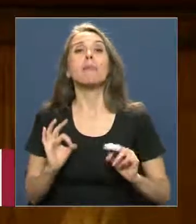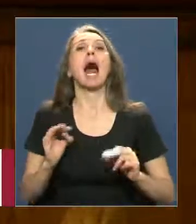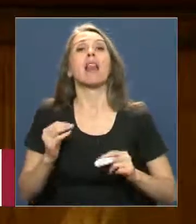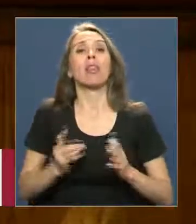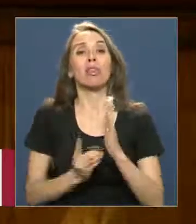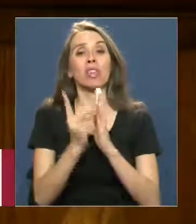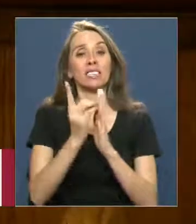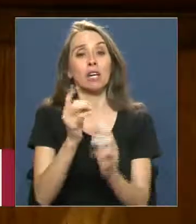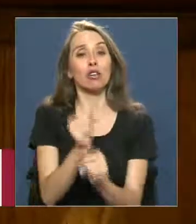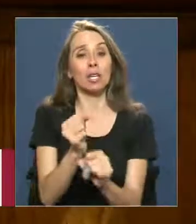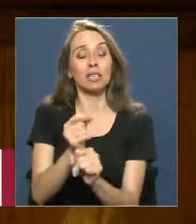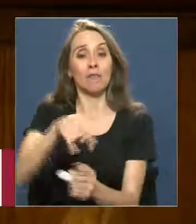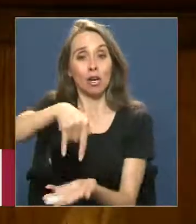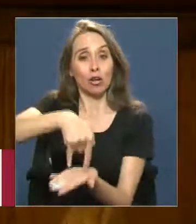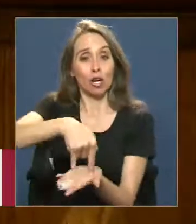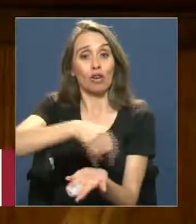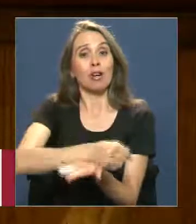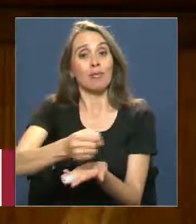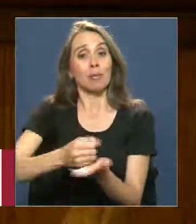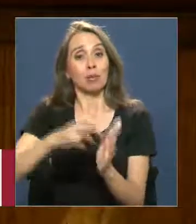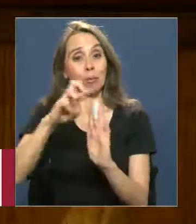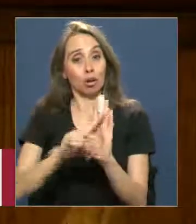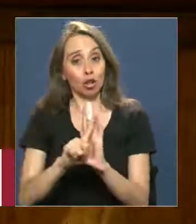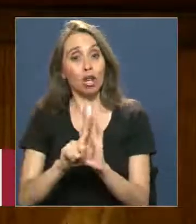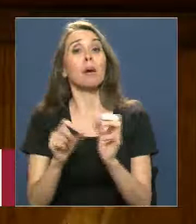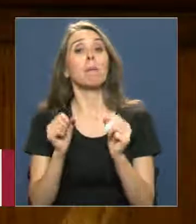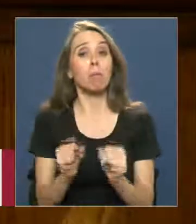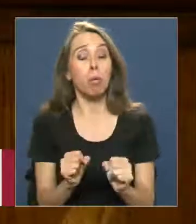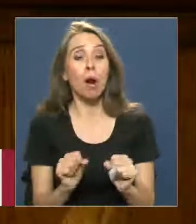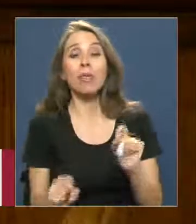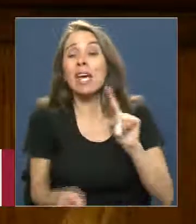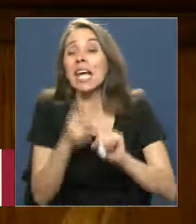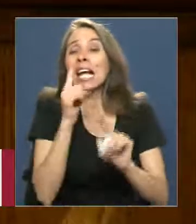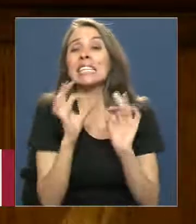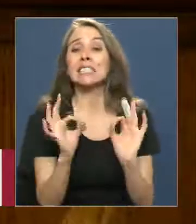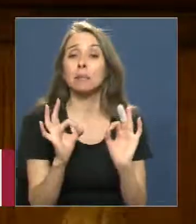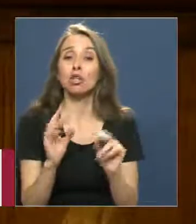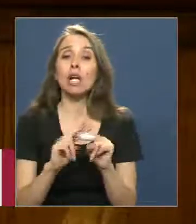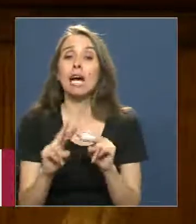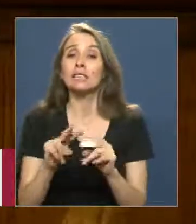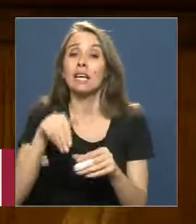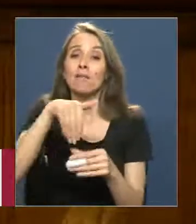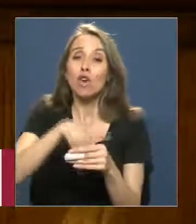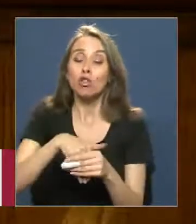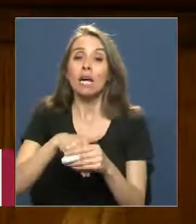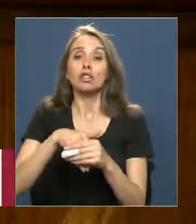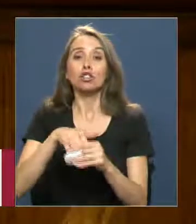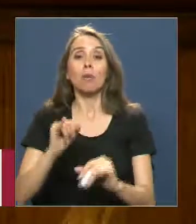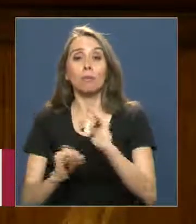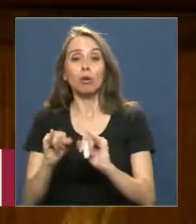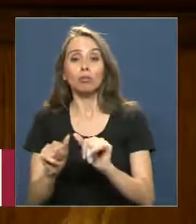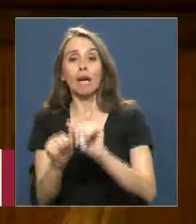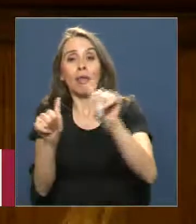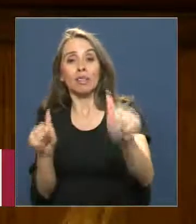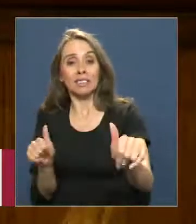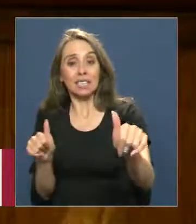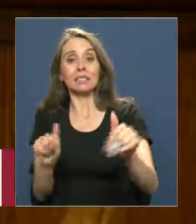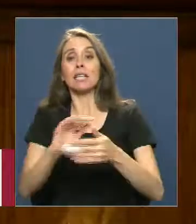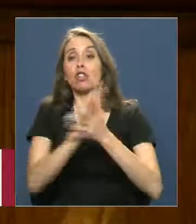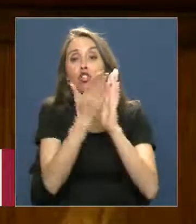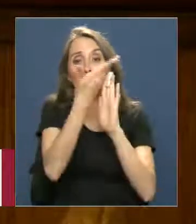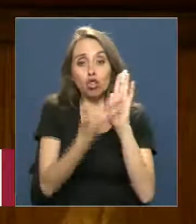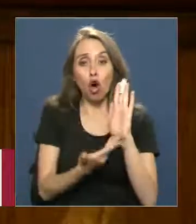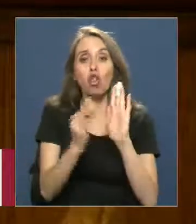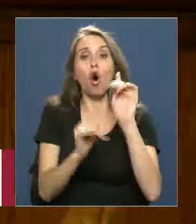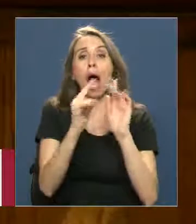legislativo, el Congreso Nacional podrá realizar excepcionalmente votaciones telemáticas total o parcialmente para el solo